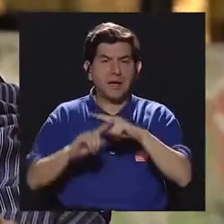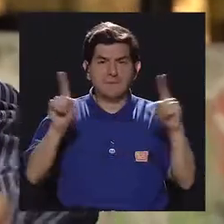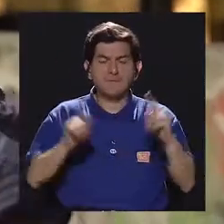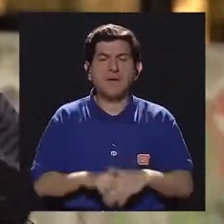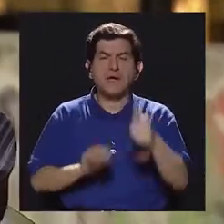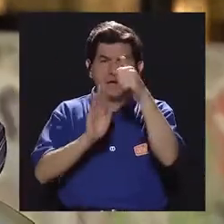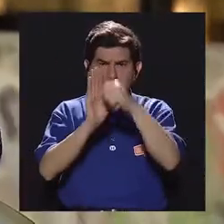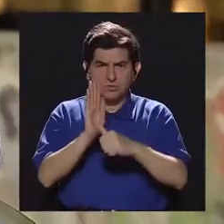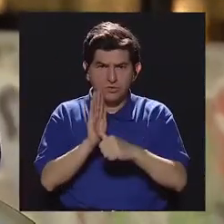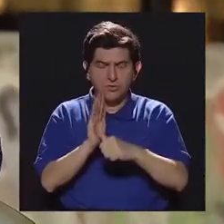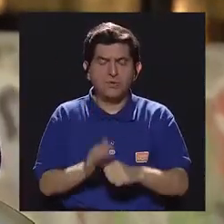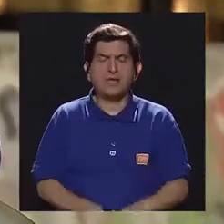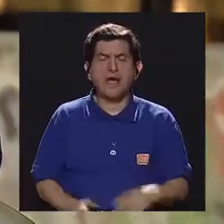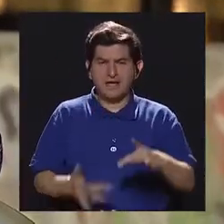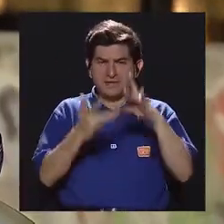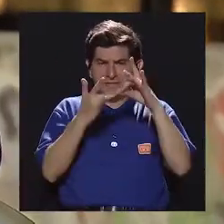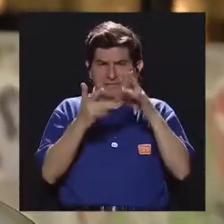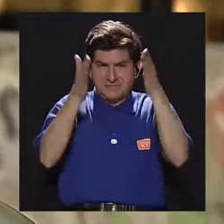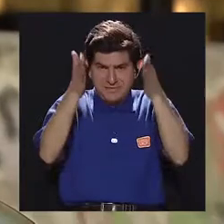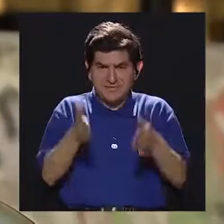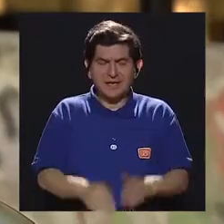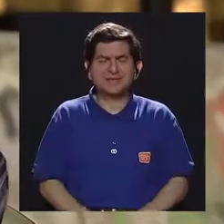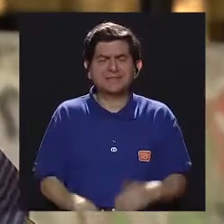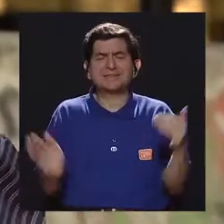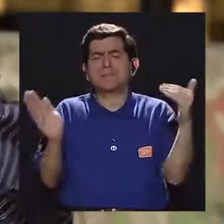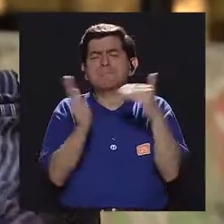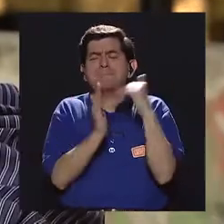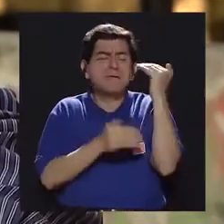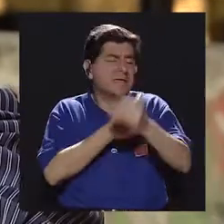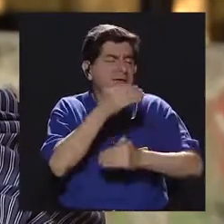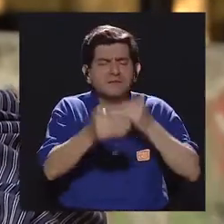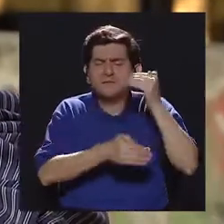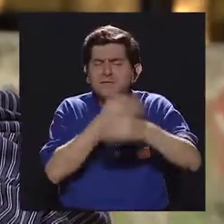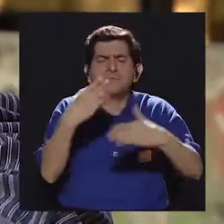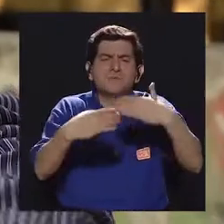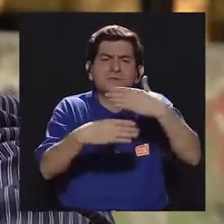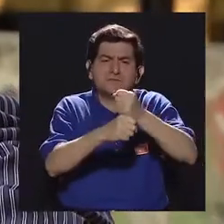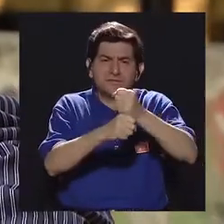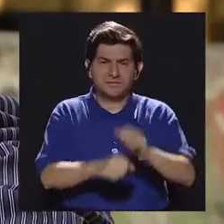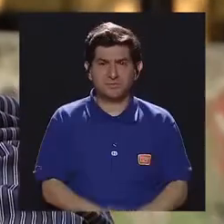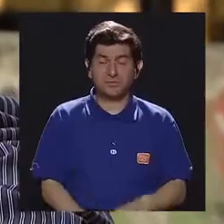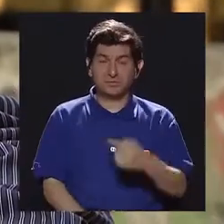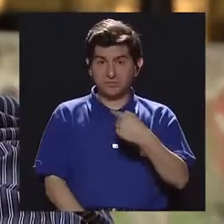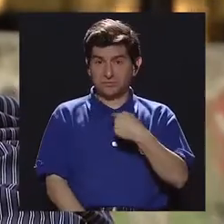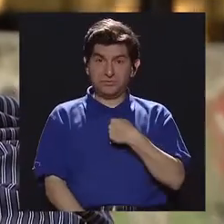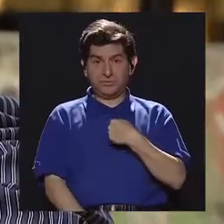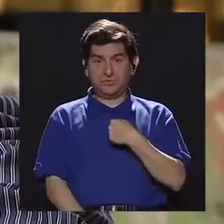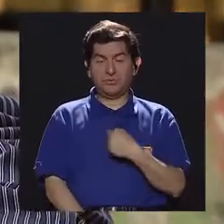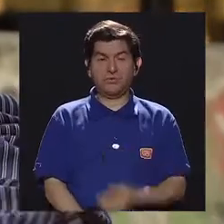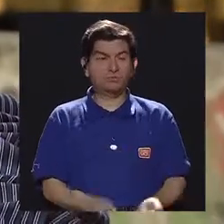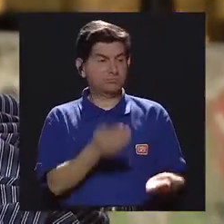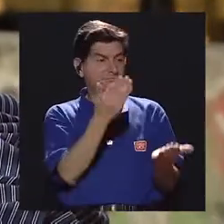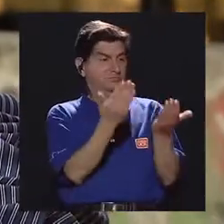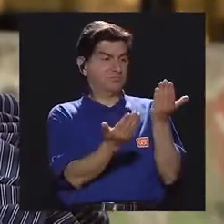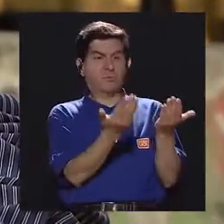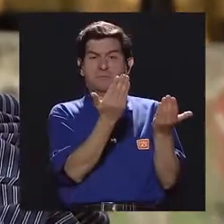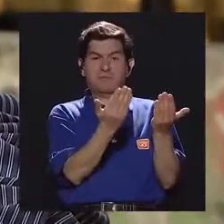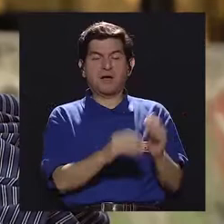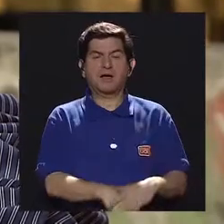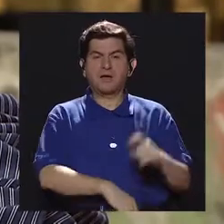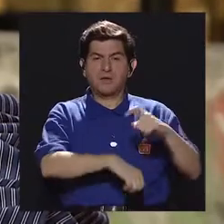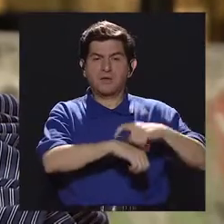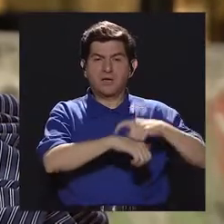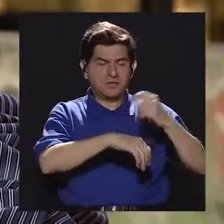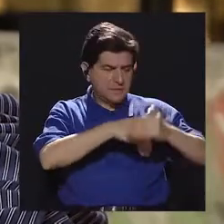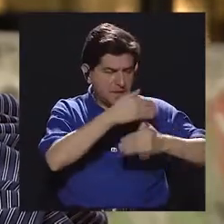pero por ejemplo, un cirujano maxilofacial lleva miles de procedimientos. Entonces, si yo comparo